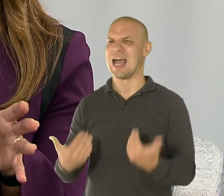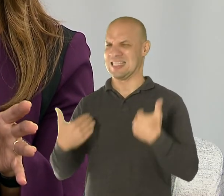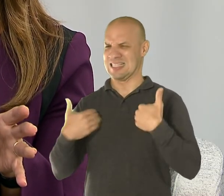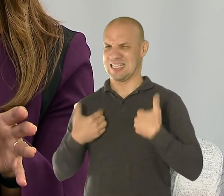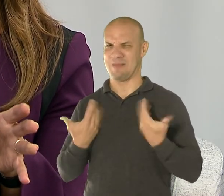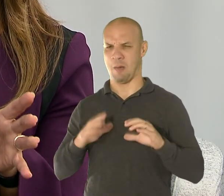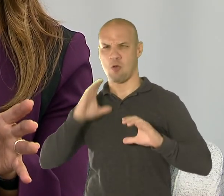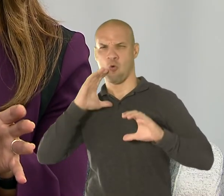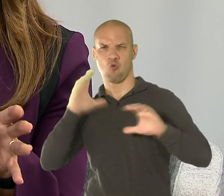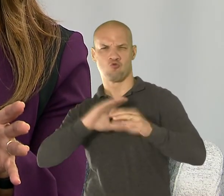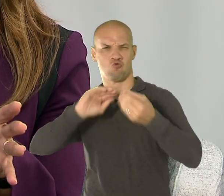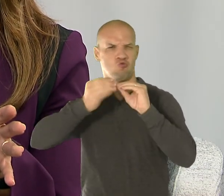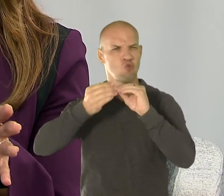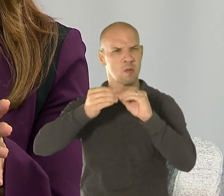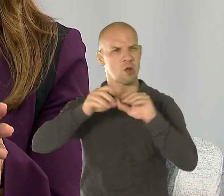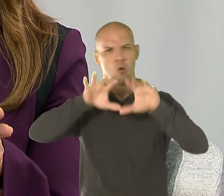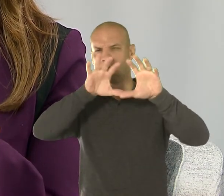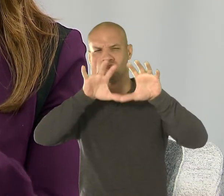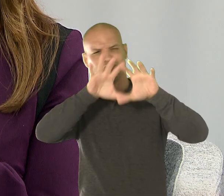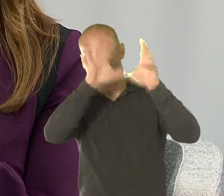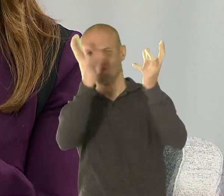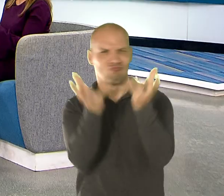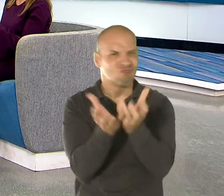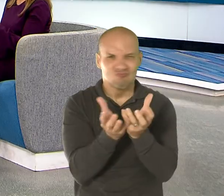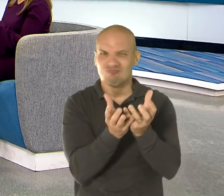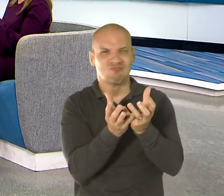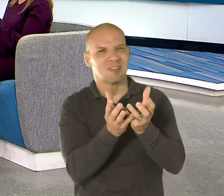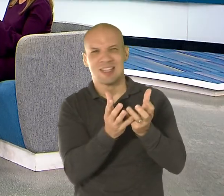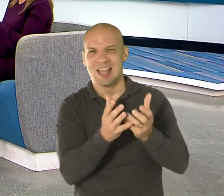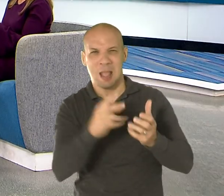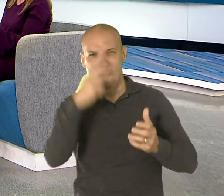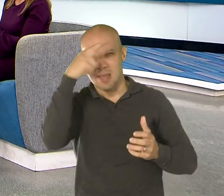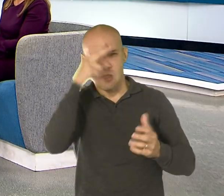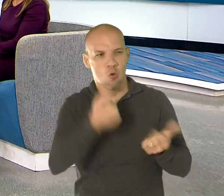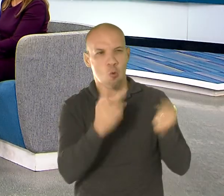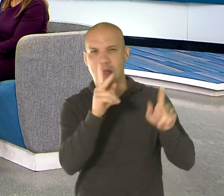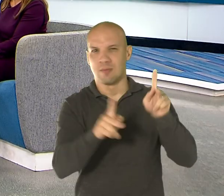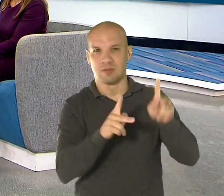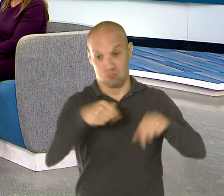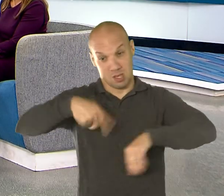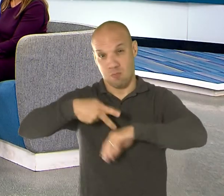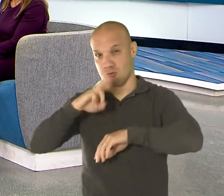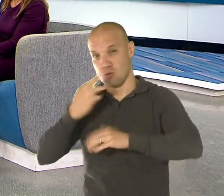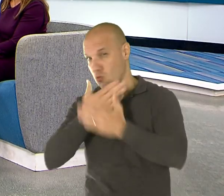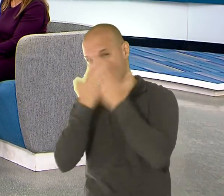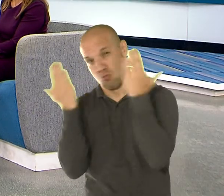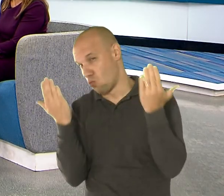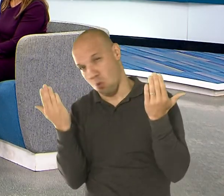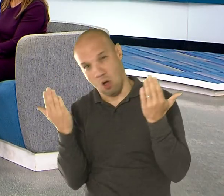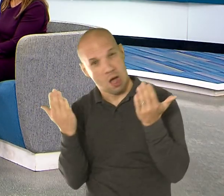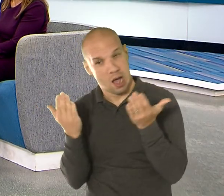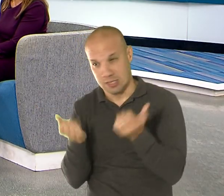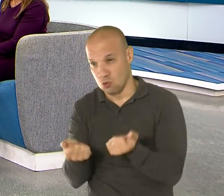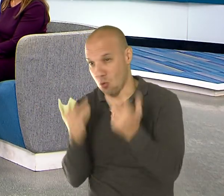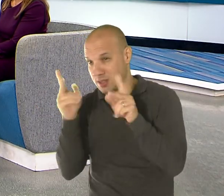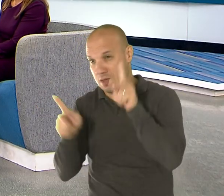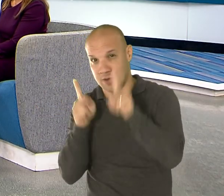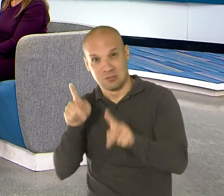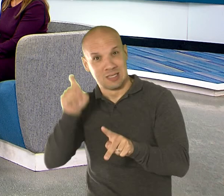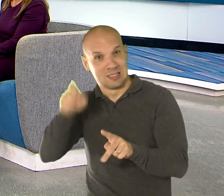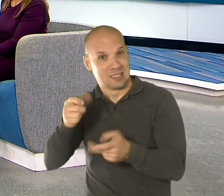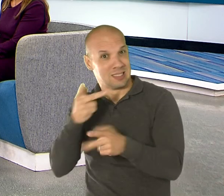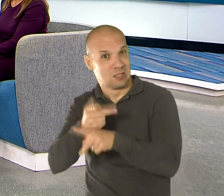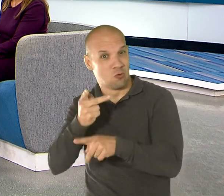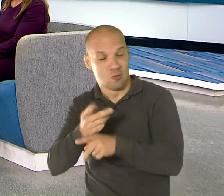sobre cuidadores en México? Porque en Puerto Rico realmente no lo hay. No, acá en México tampoco, no